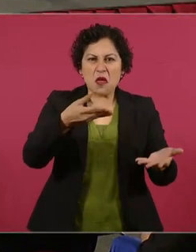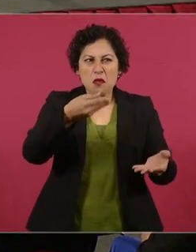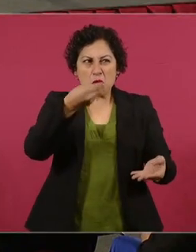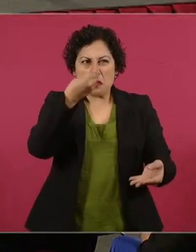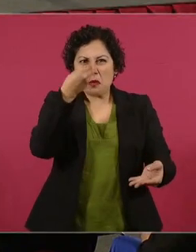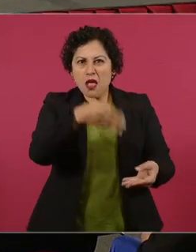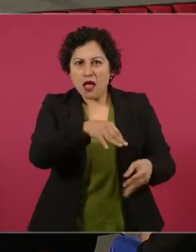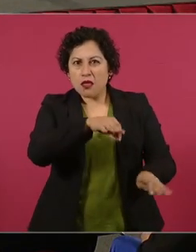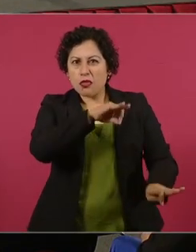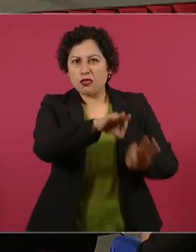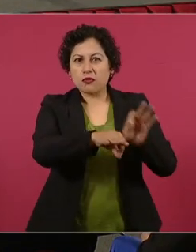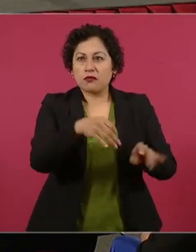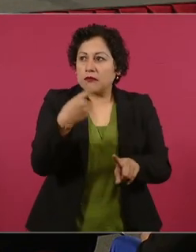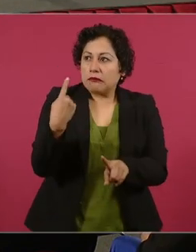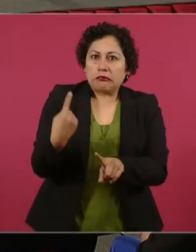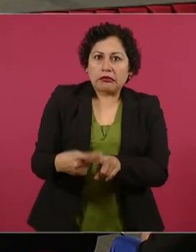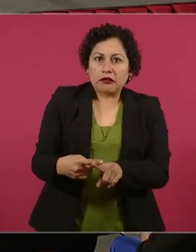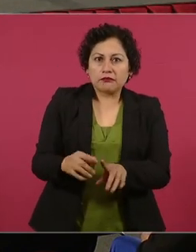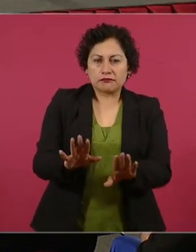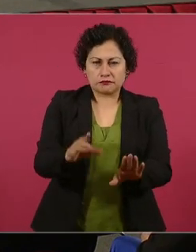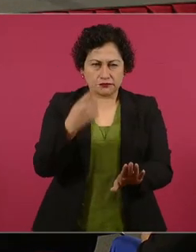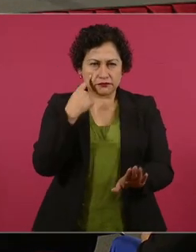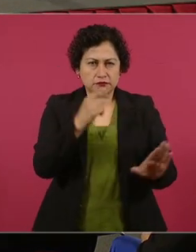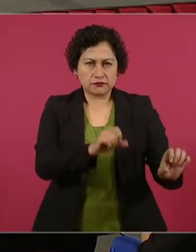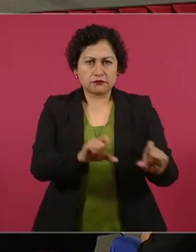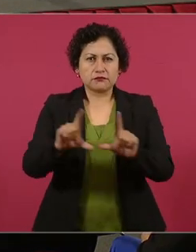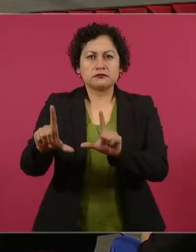los tweets, por favor.